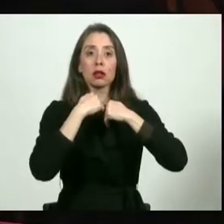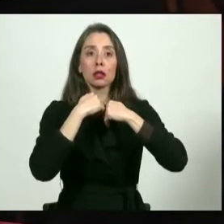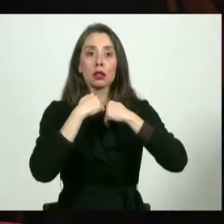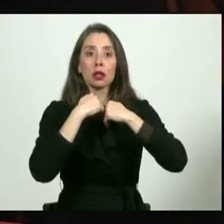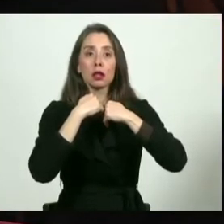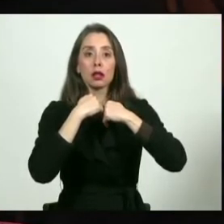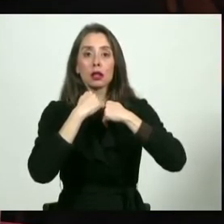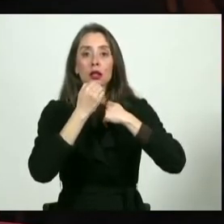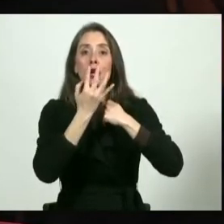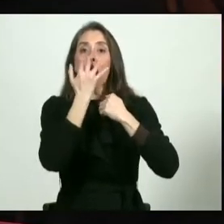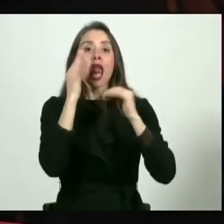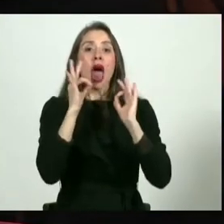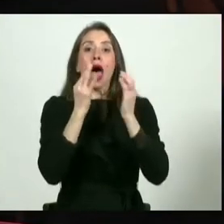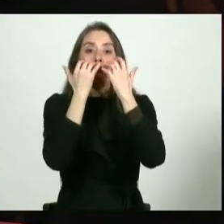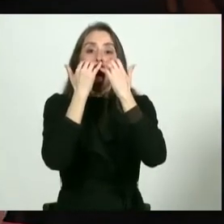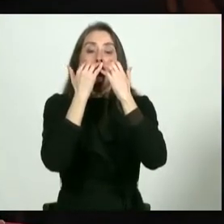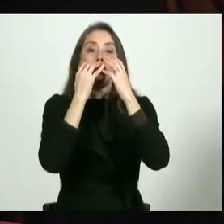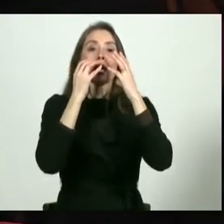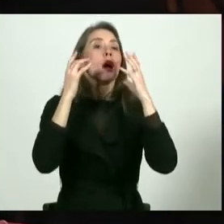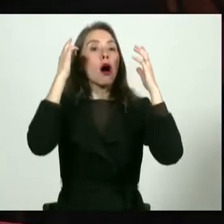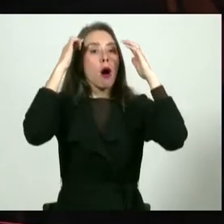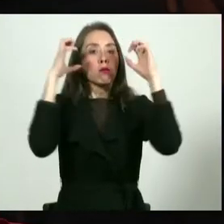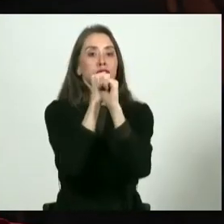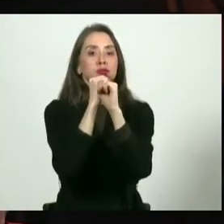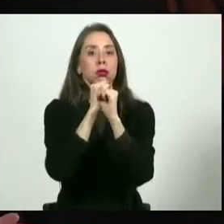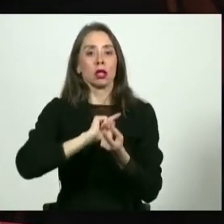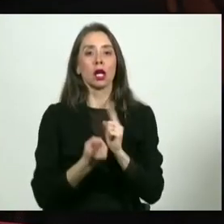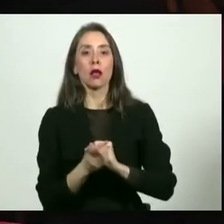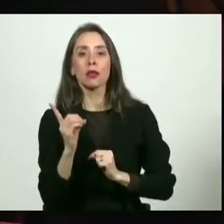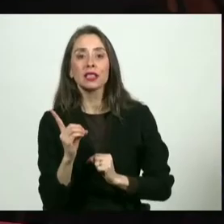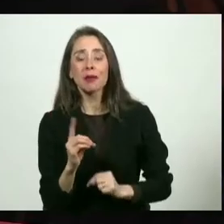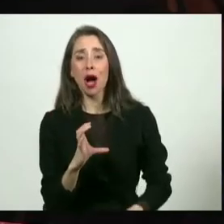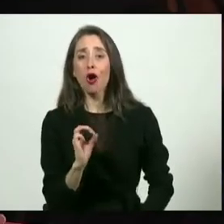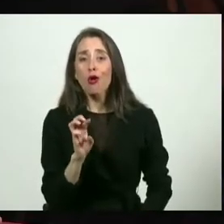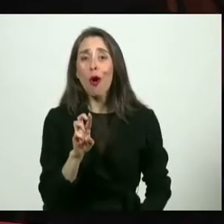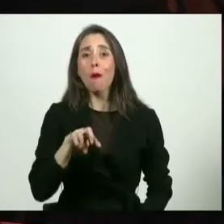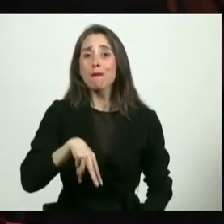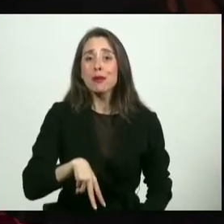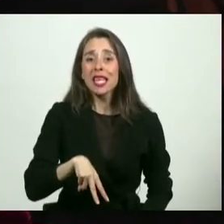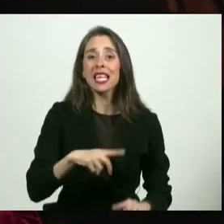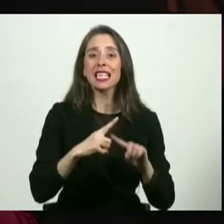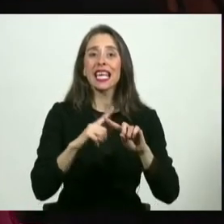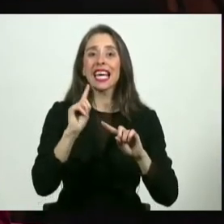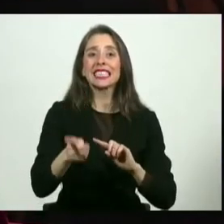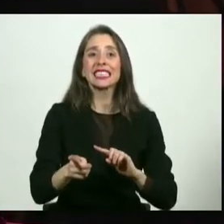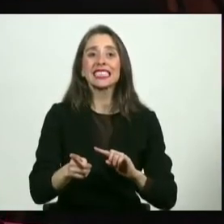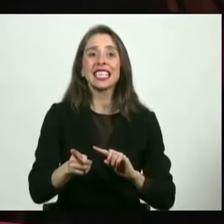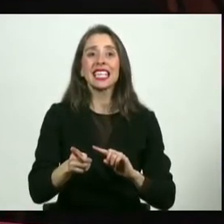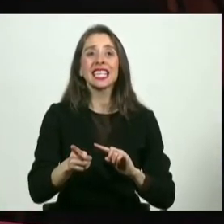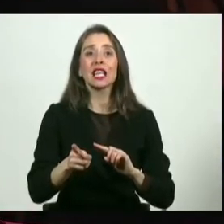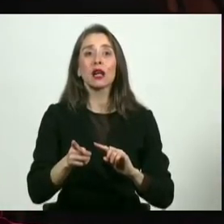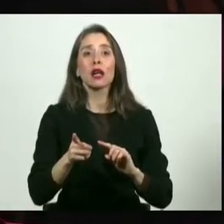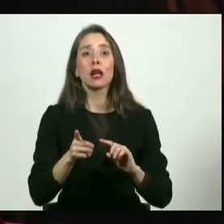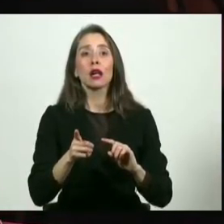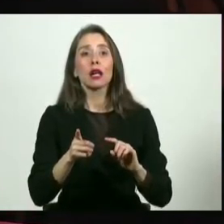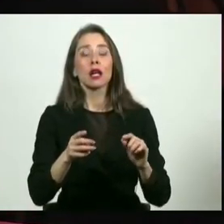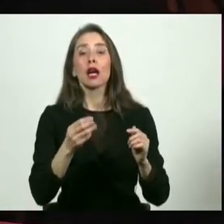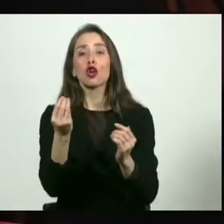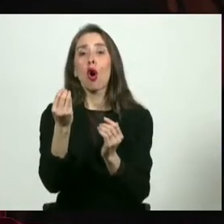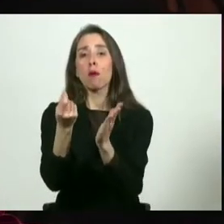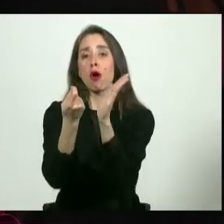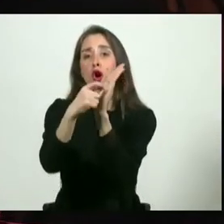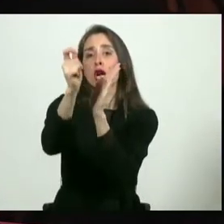se perdió oxígeno y queda con una discapacidad. Van a los COMPIN, los COMPIN exigen estar prácticamente destruido para que